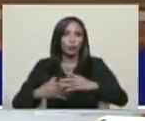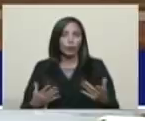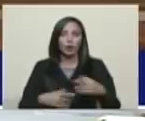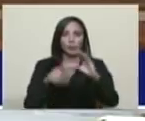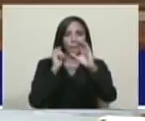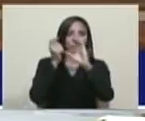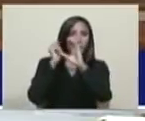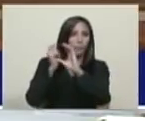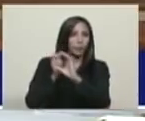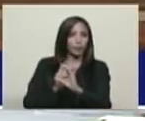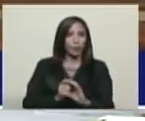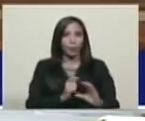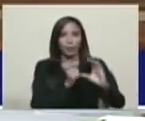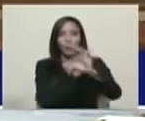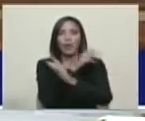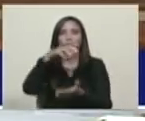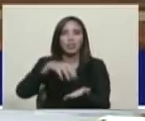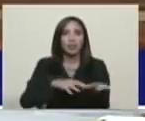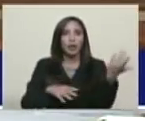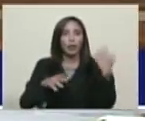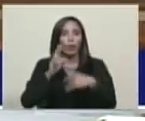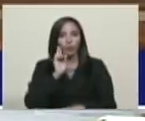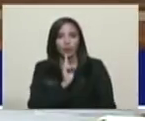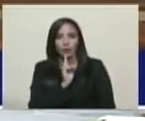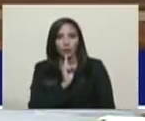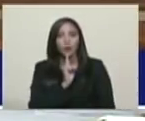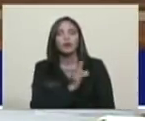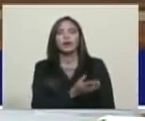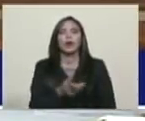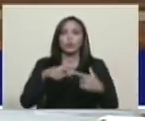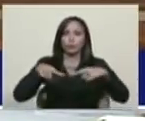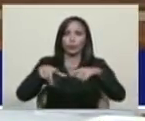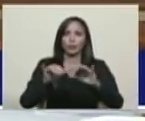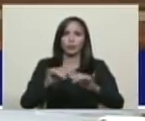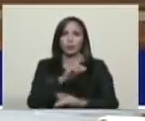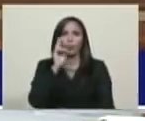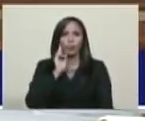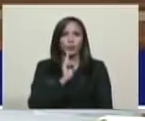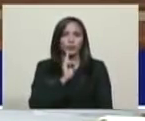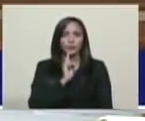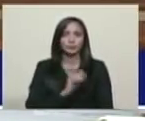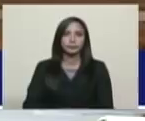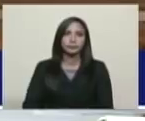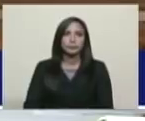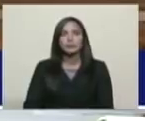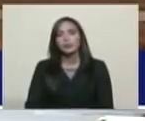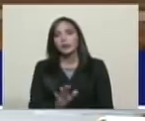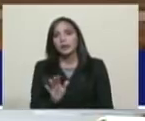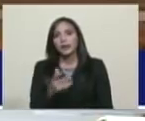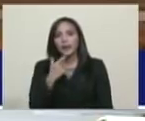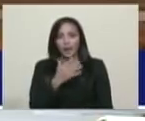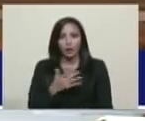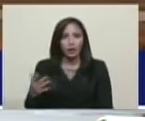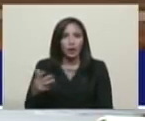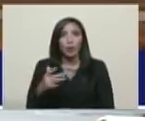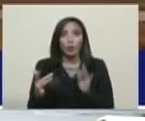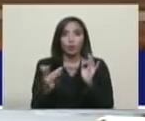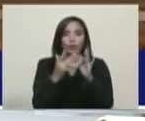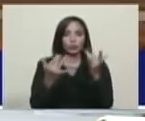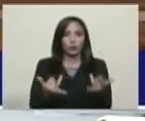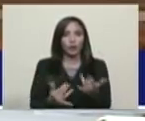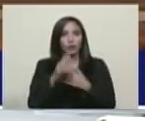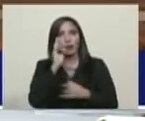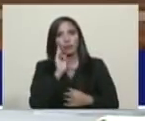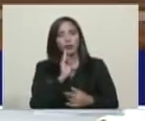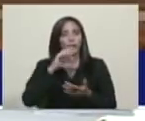minería artesanal de allá del estado Bolívar, en Guasipati. Yo quiero hacer un pase a